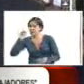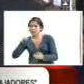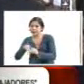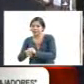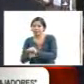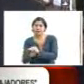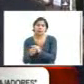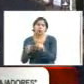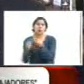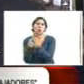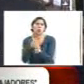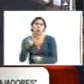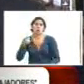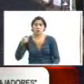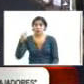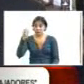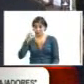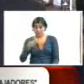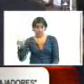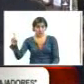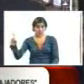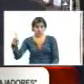la derecha para confundir a los trabajadores.